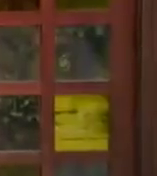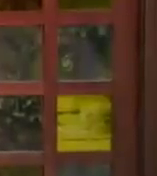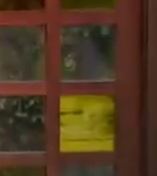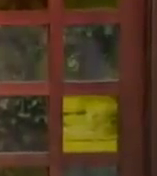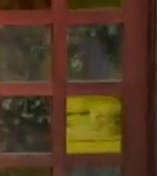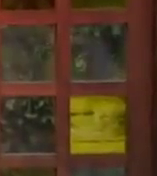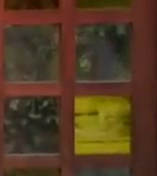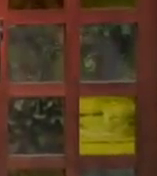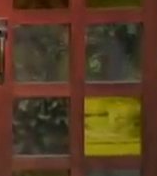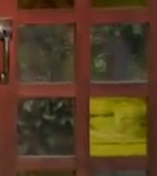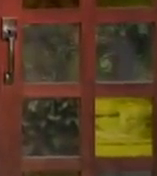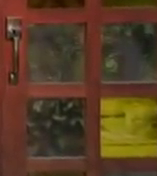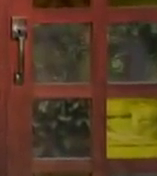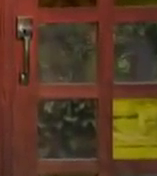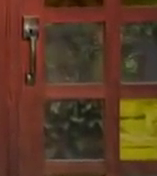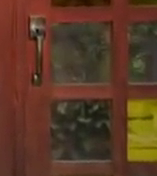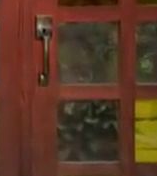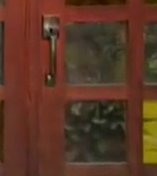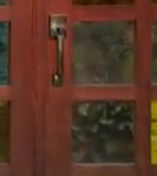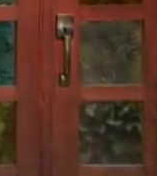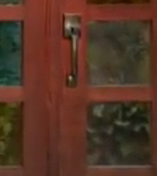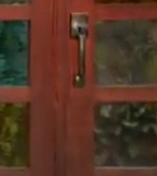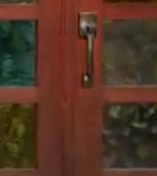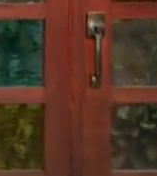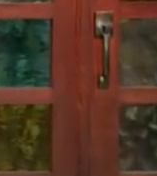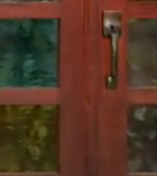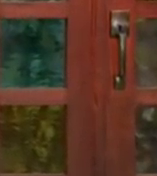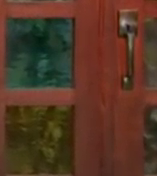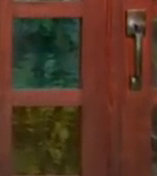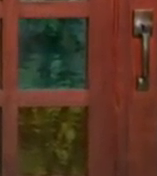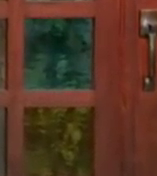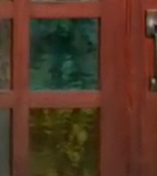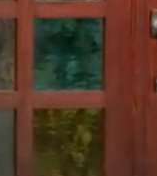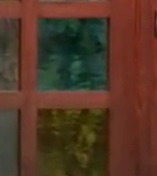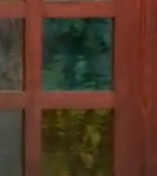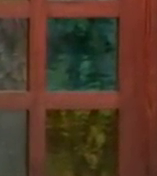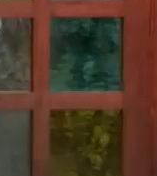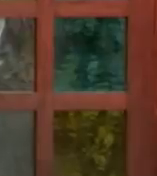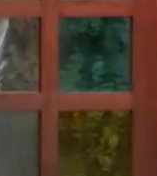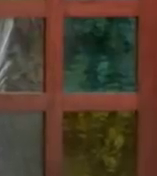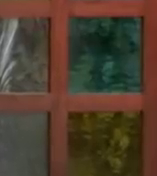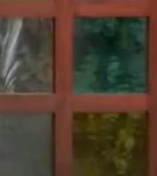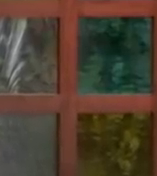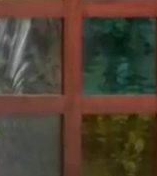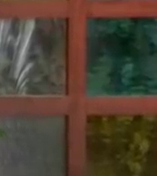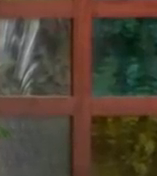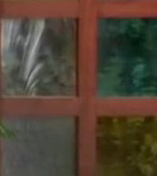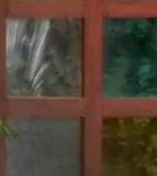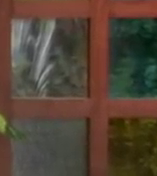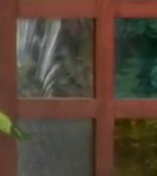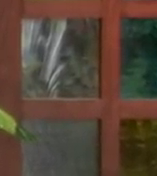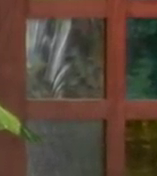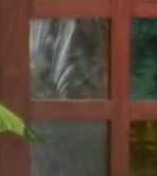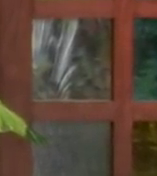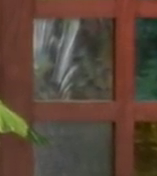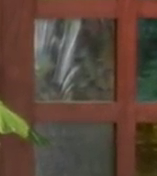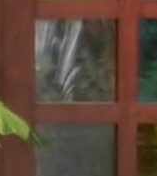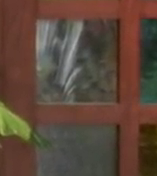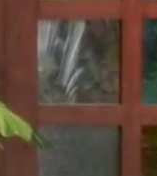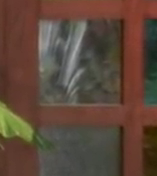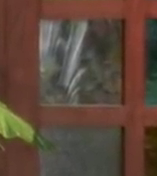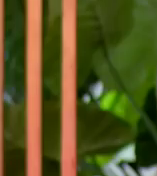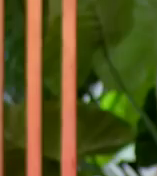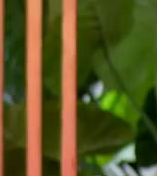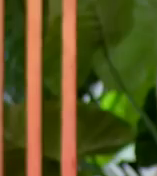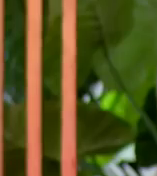Nada más a Sajid, el gran dragón de Sale el Sol. 9:55, hora del centro de México. Y déjenme decirles que ya estamos con Raquel y Tig